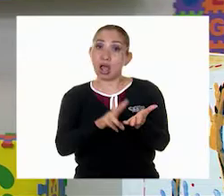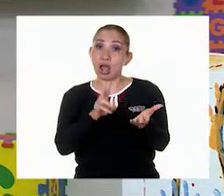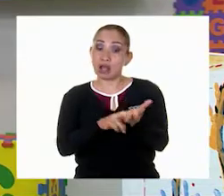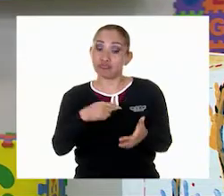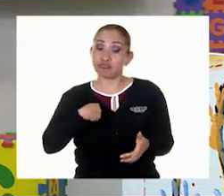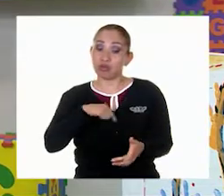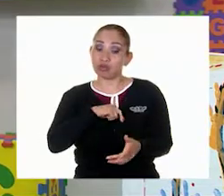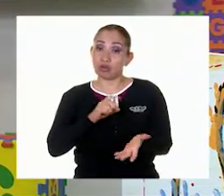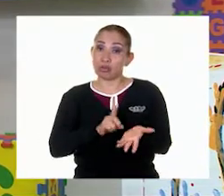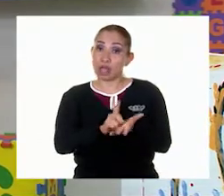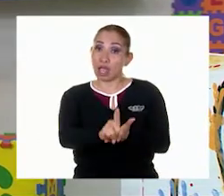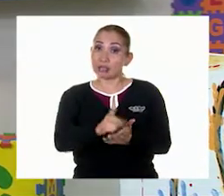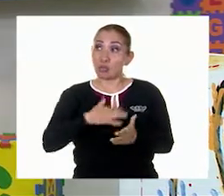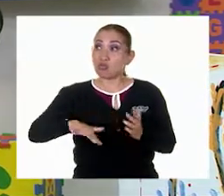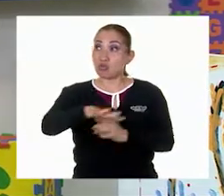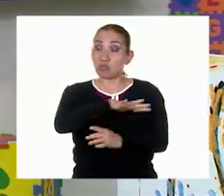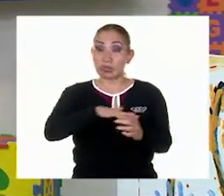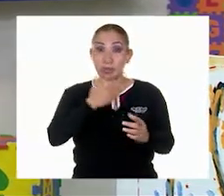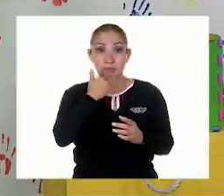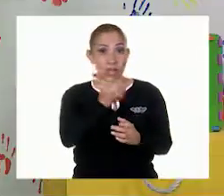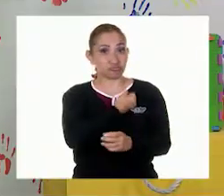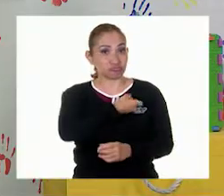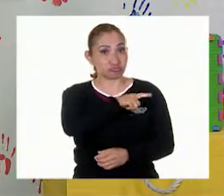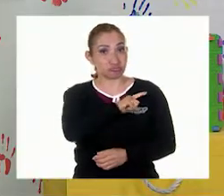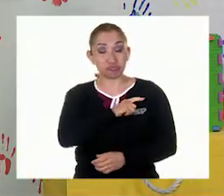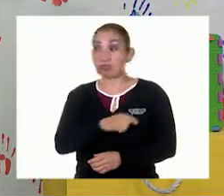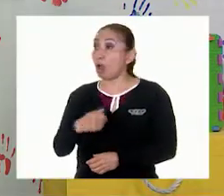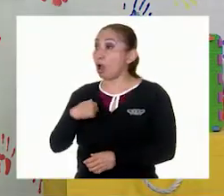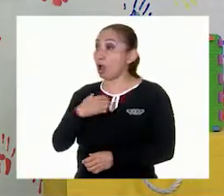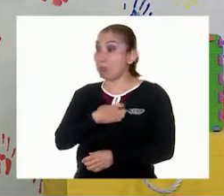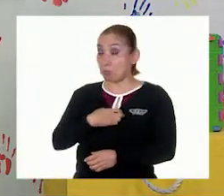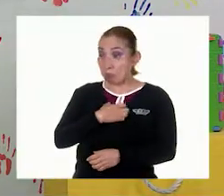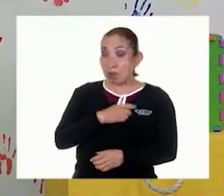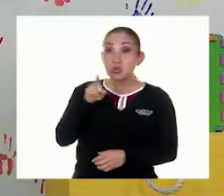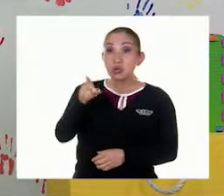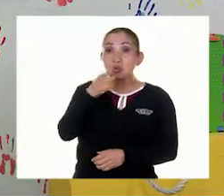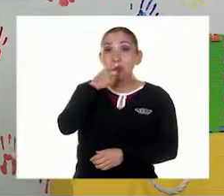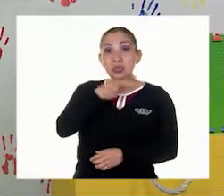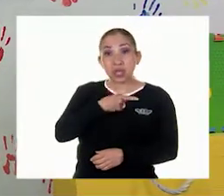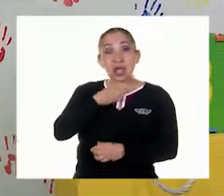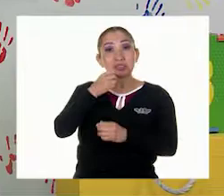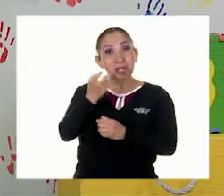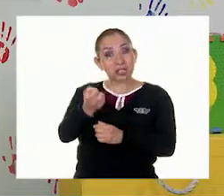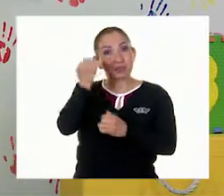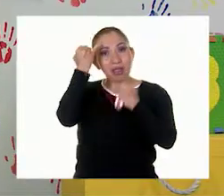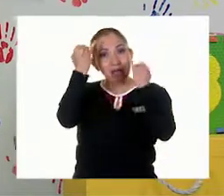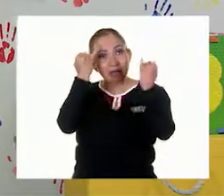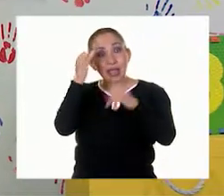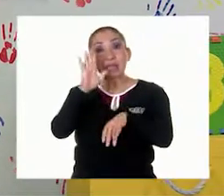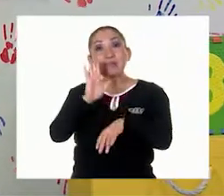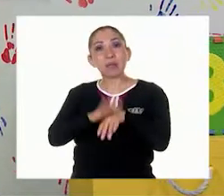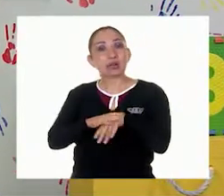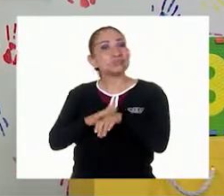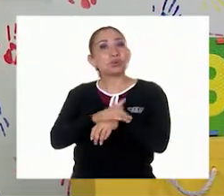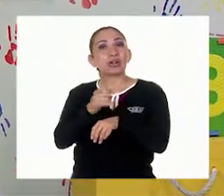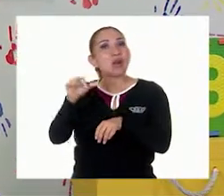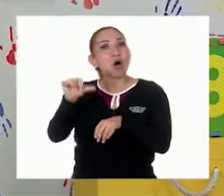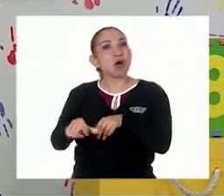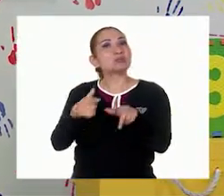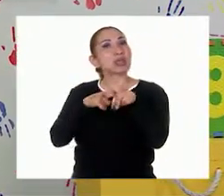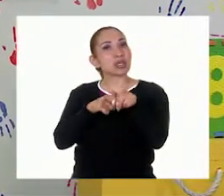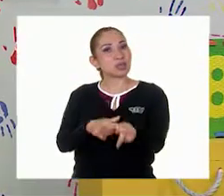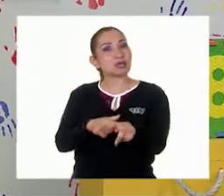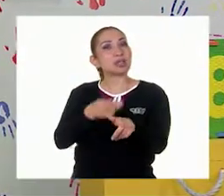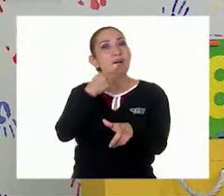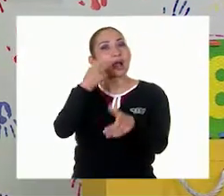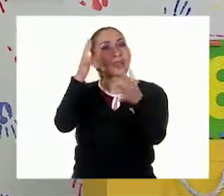nuestro derecho a un ambiente sano. Ay, me alegra mucho que nos compartas estas ideas, Eric, y sobre todo porque hoy seguiremos